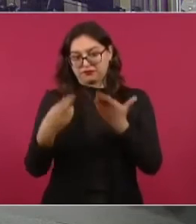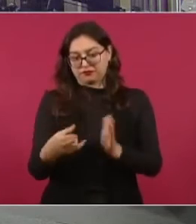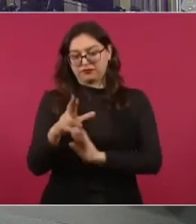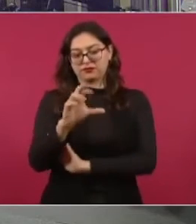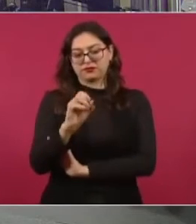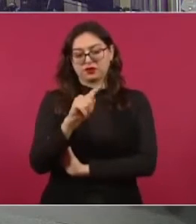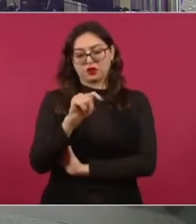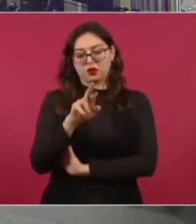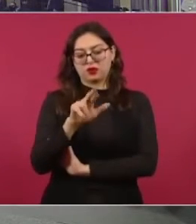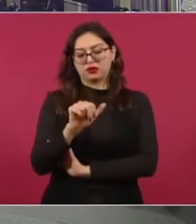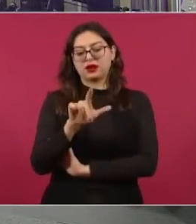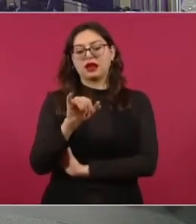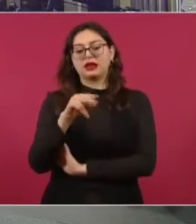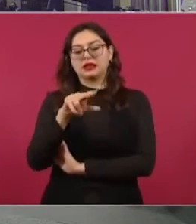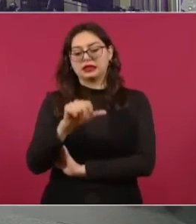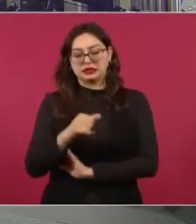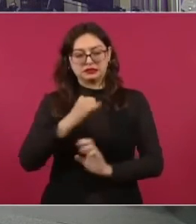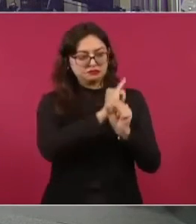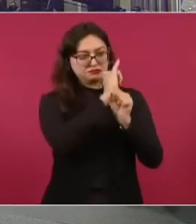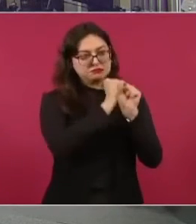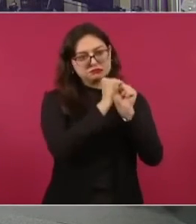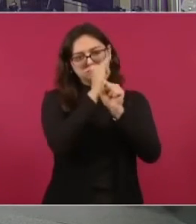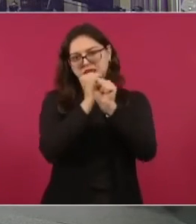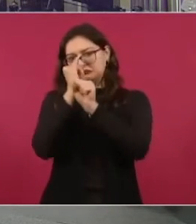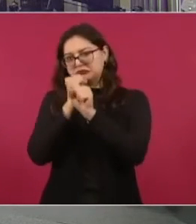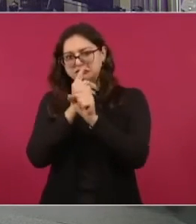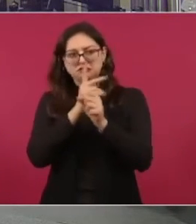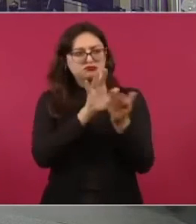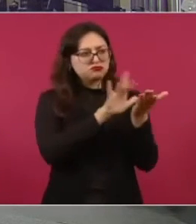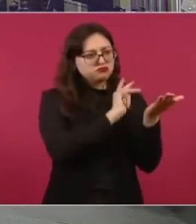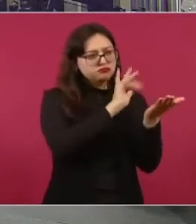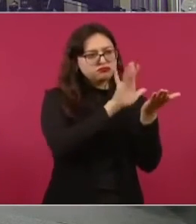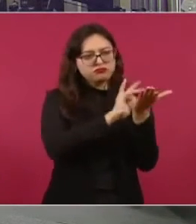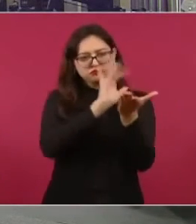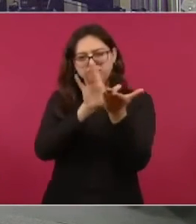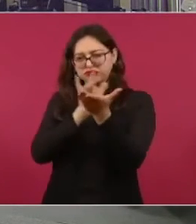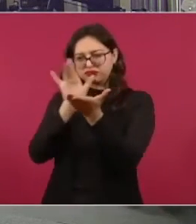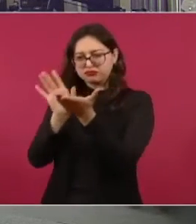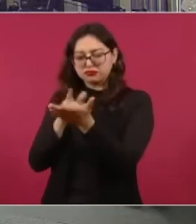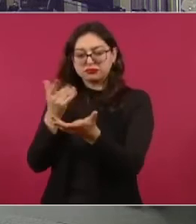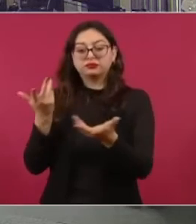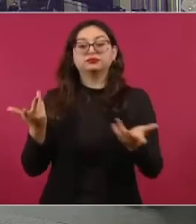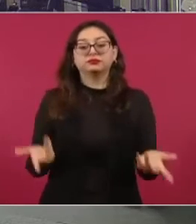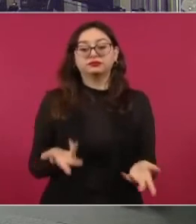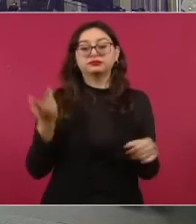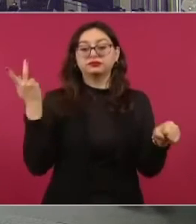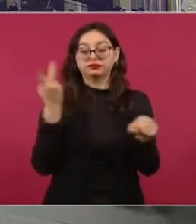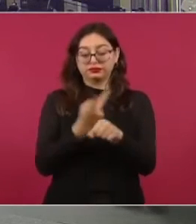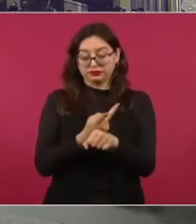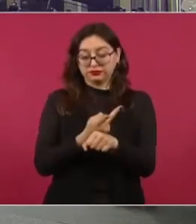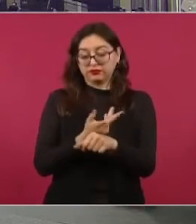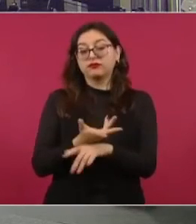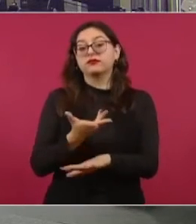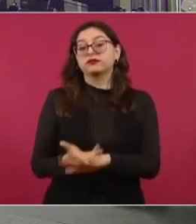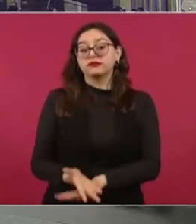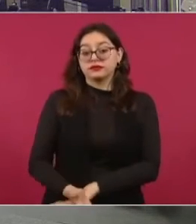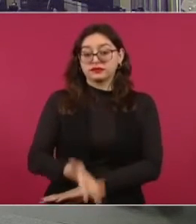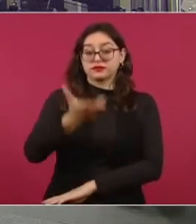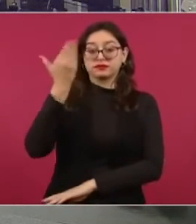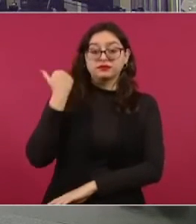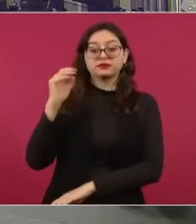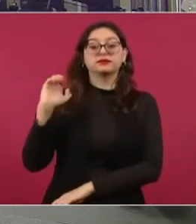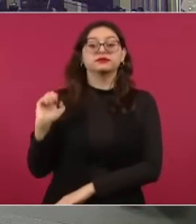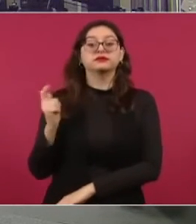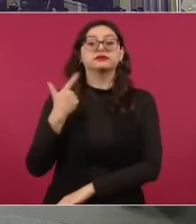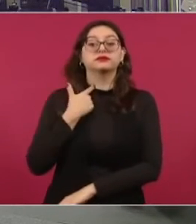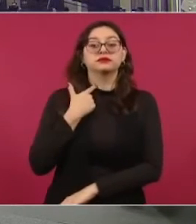un reportaje en varias partes sobre cómo se manejaba el presupuesto público al margen de lo que aprobaba